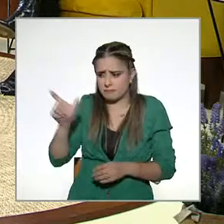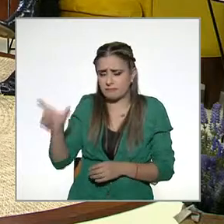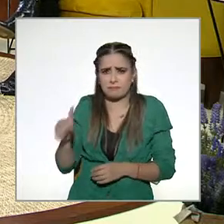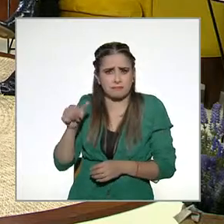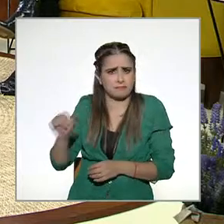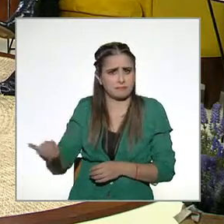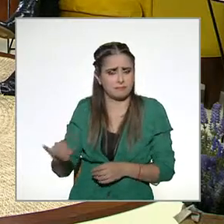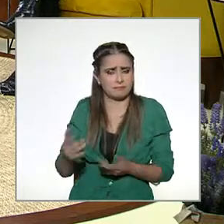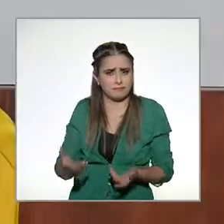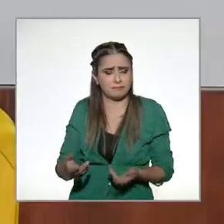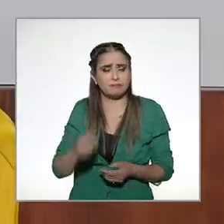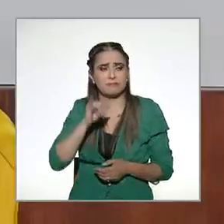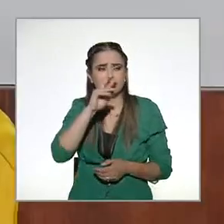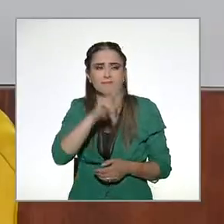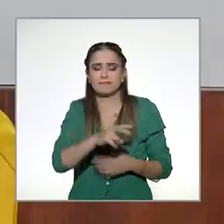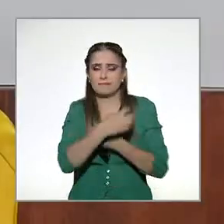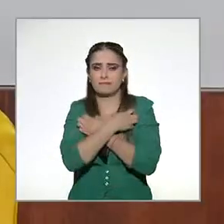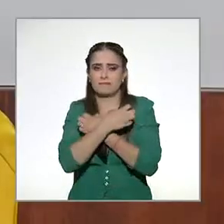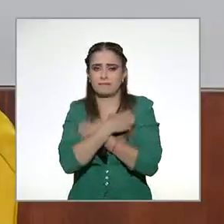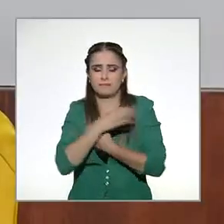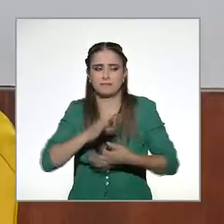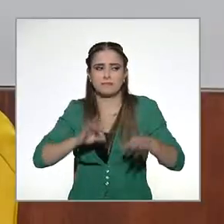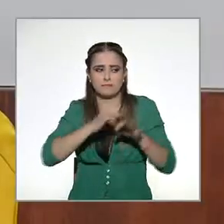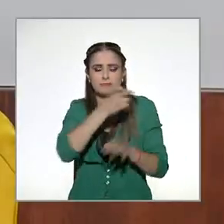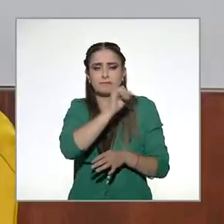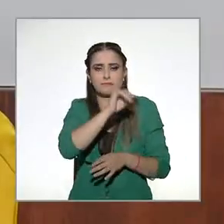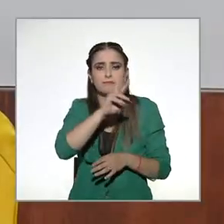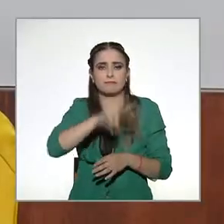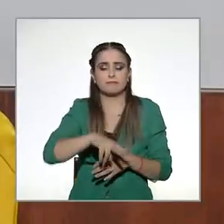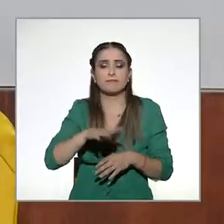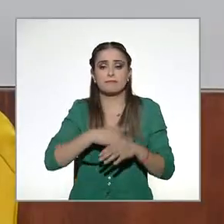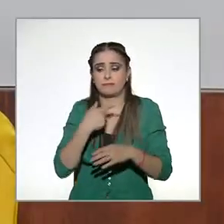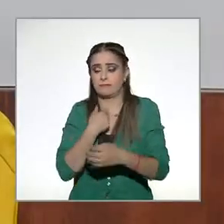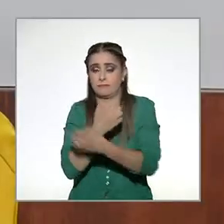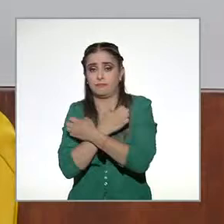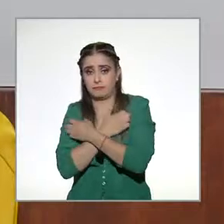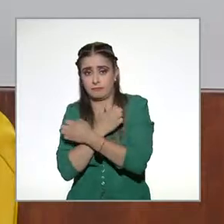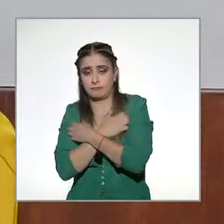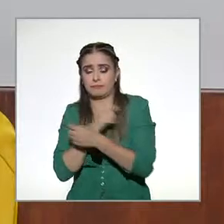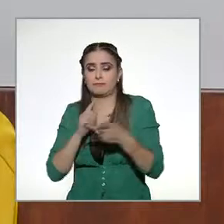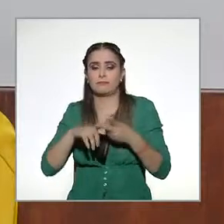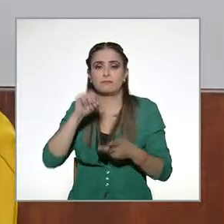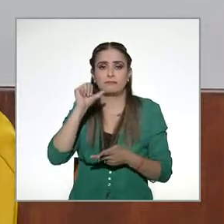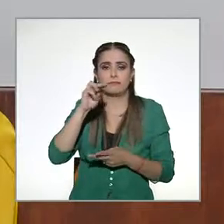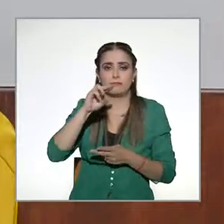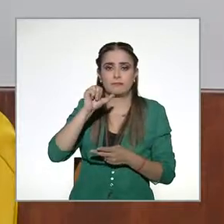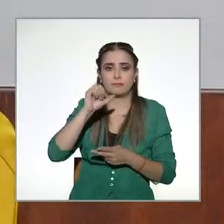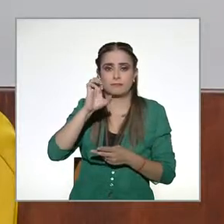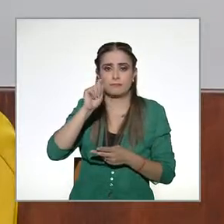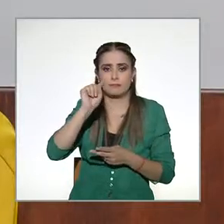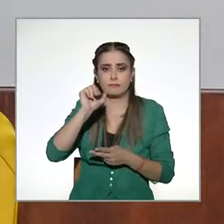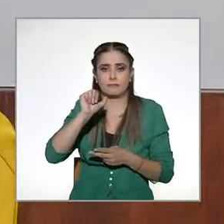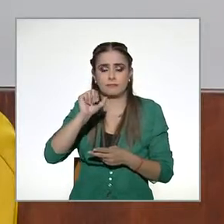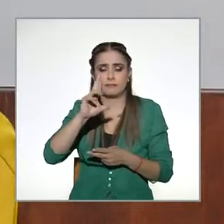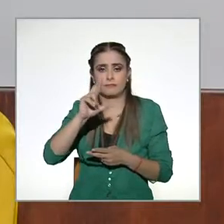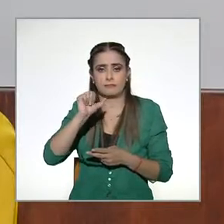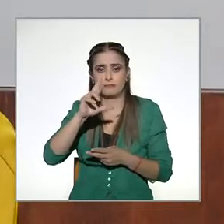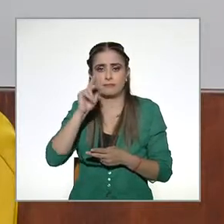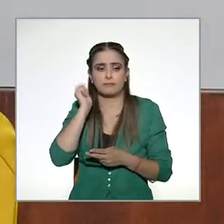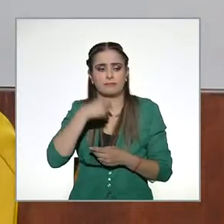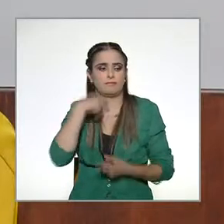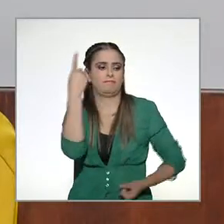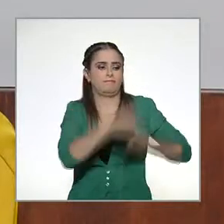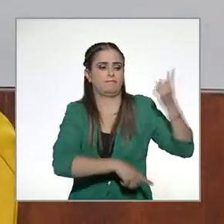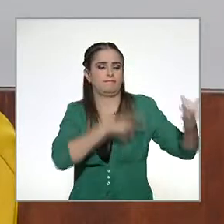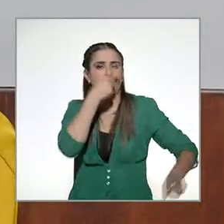educación, porque el otro día leía una cosa que decía, no es lo mismo educar que amaestrar. Y muchas veces uno no